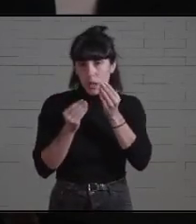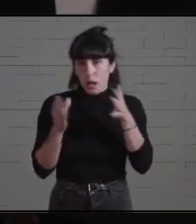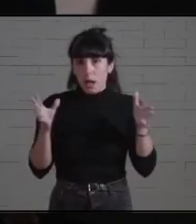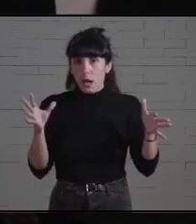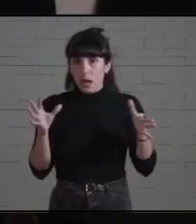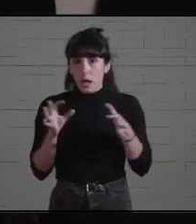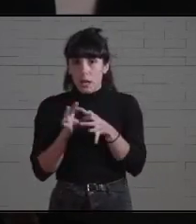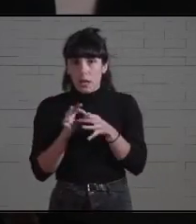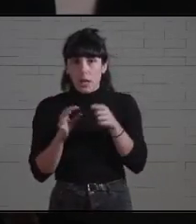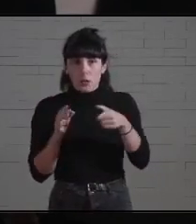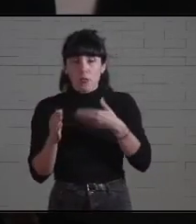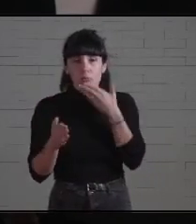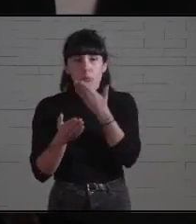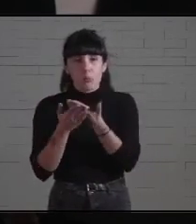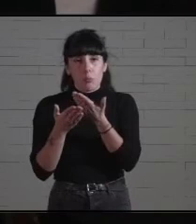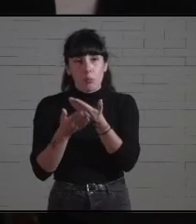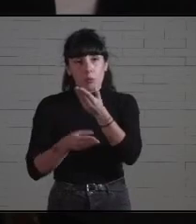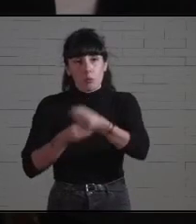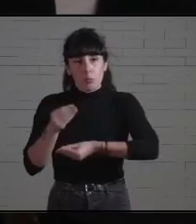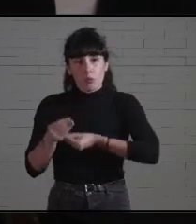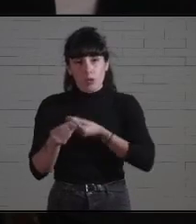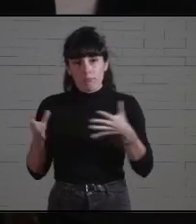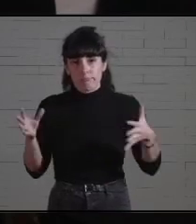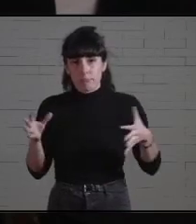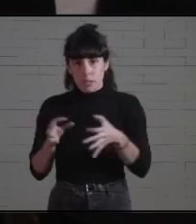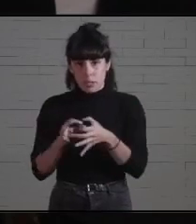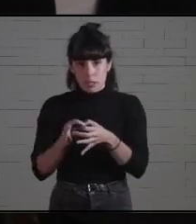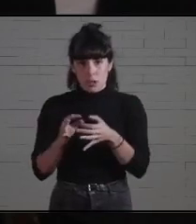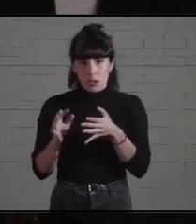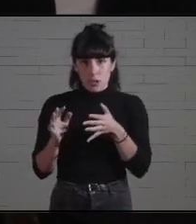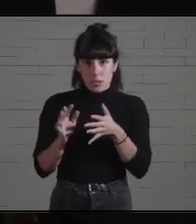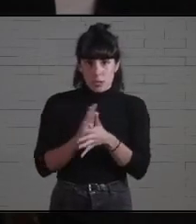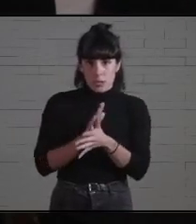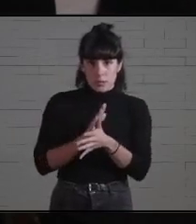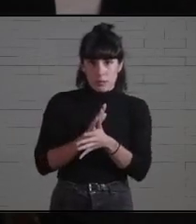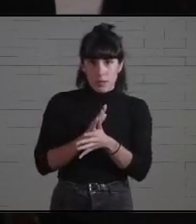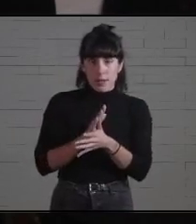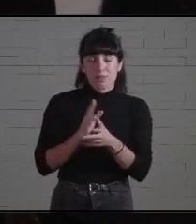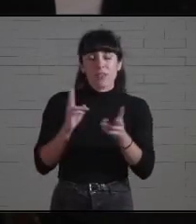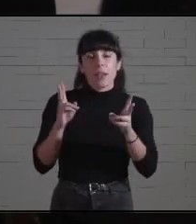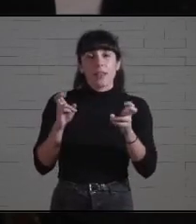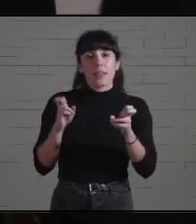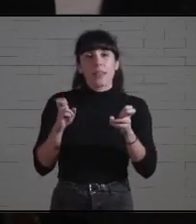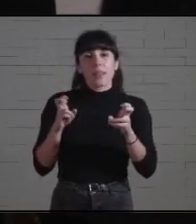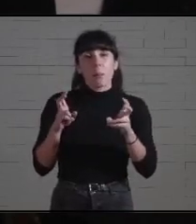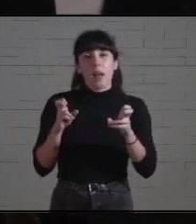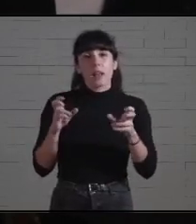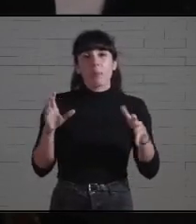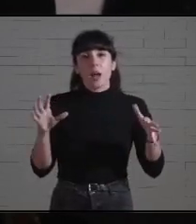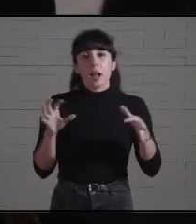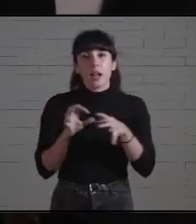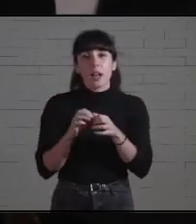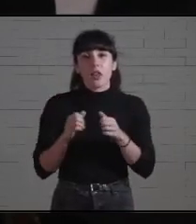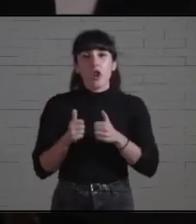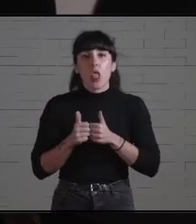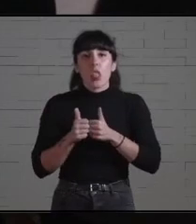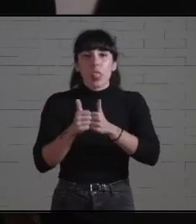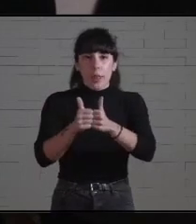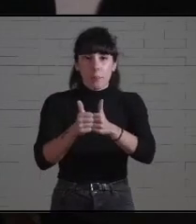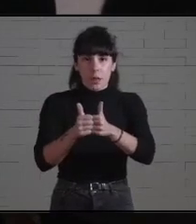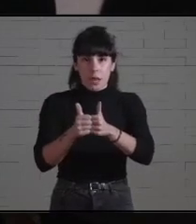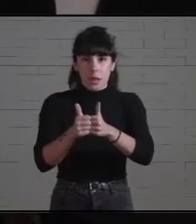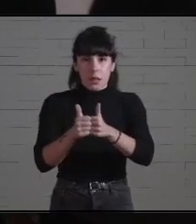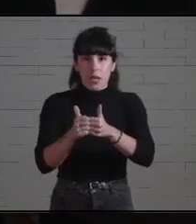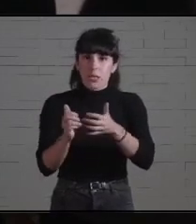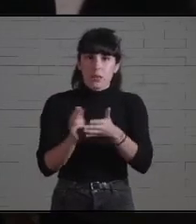una de las propuestas que haces, es que, por ejemplo, la poca inversión que hacemos en dependencia en España, ¿no?, comparativamente con